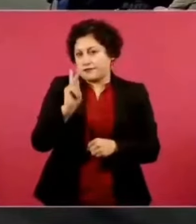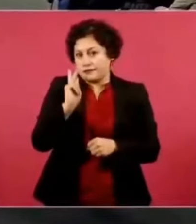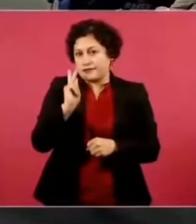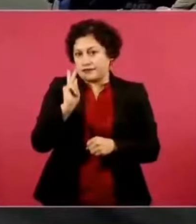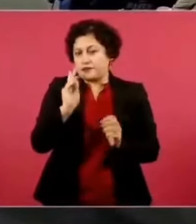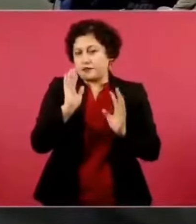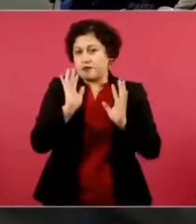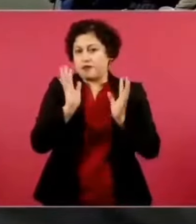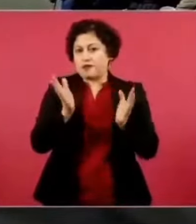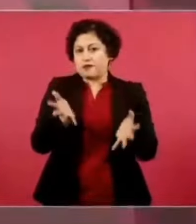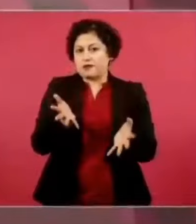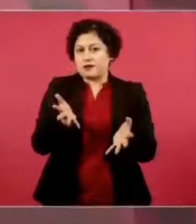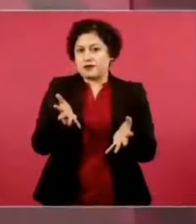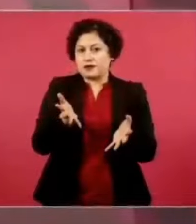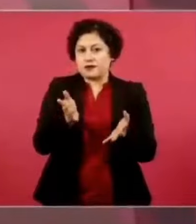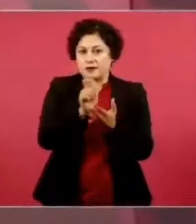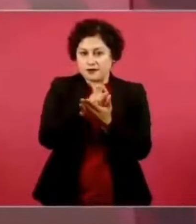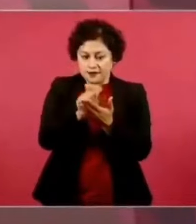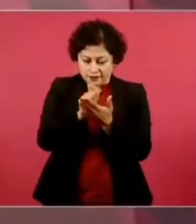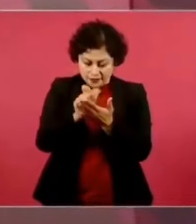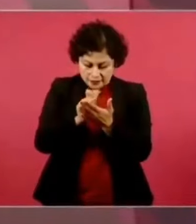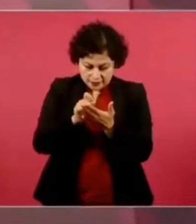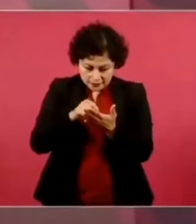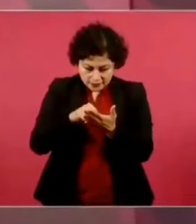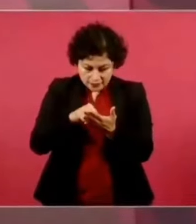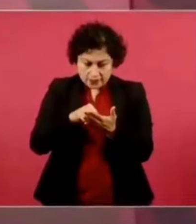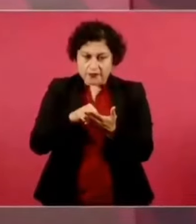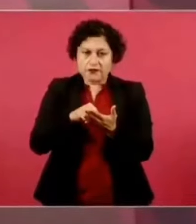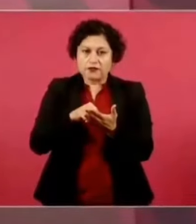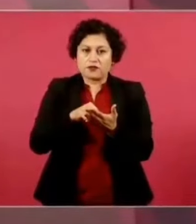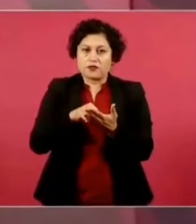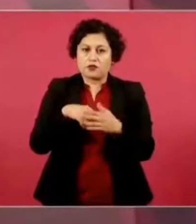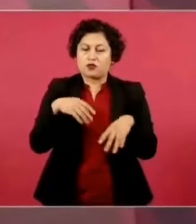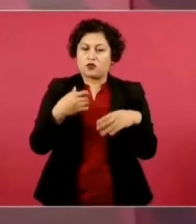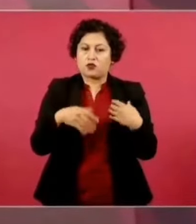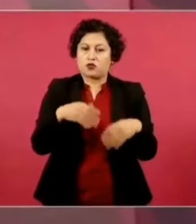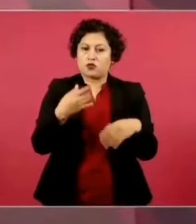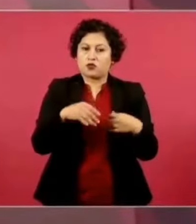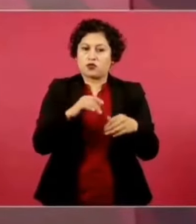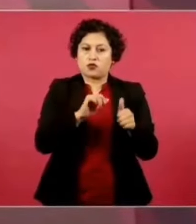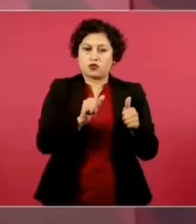decir que estaban invertidos los papeles